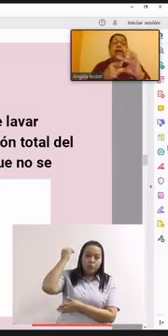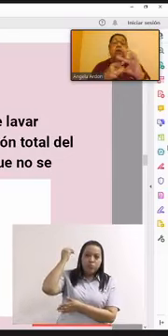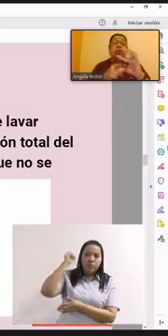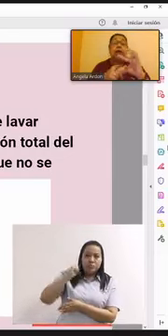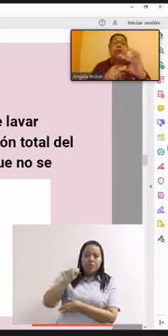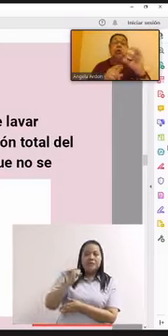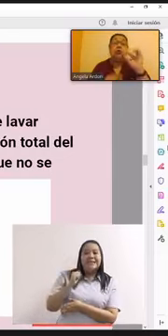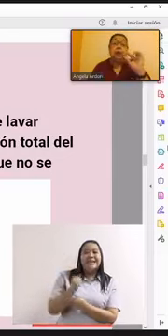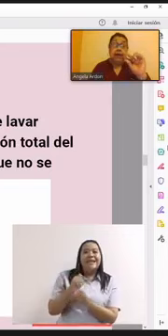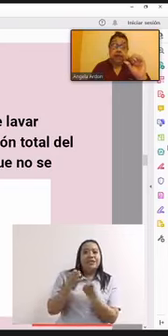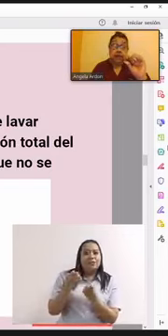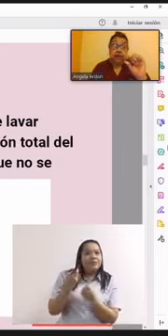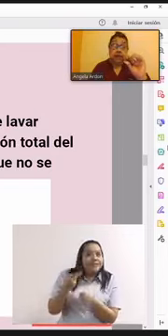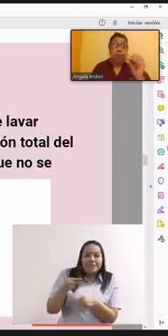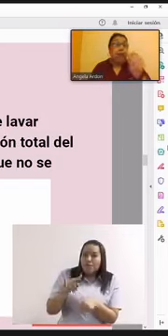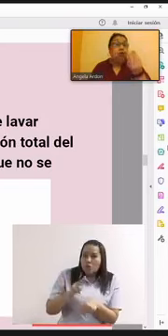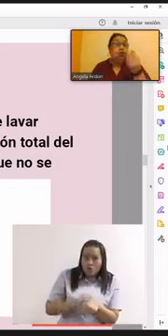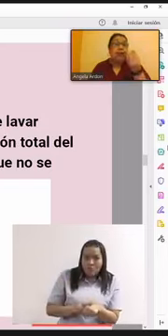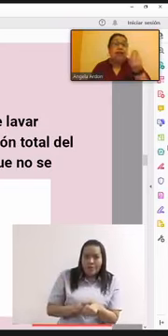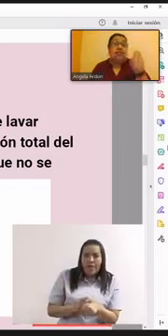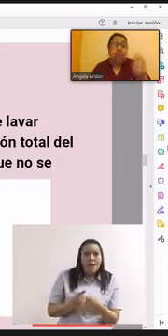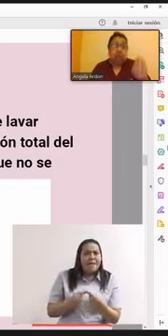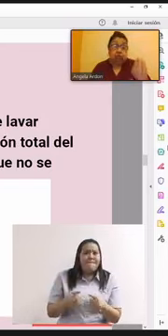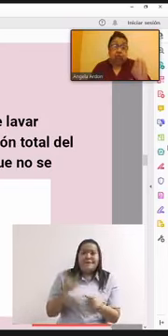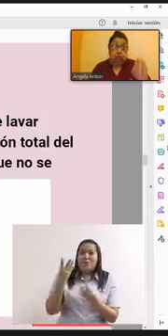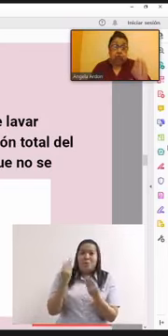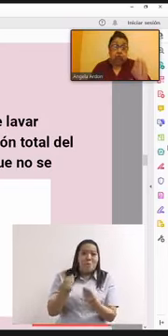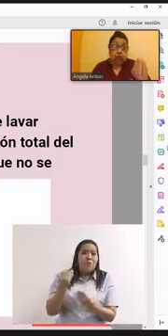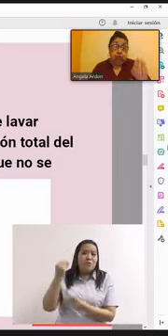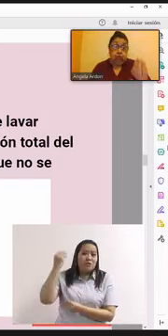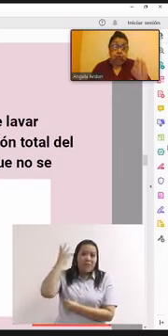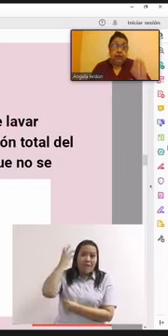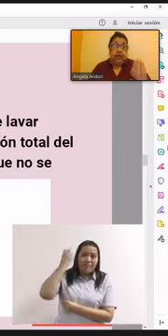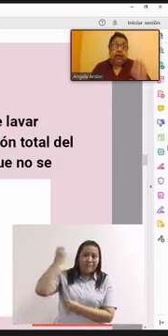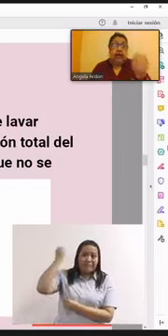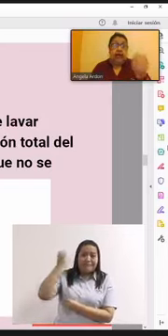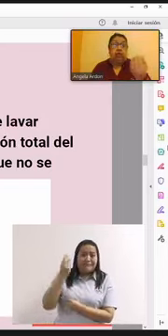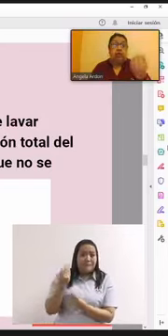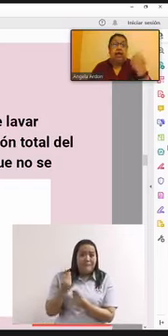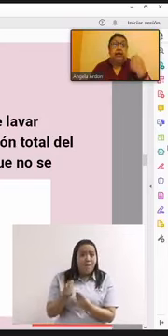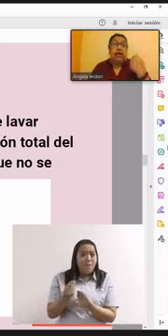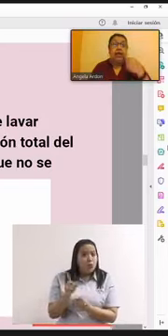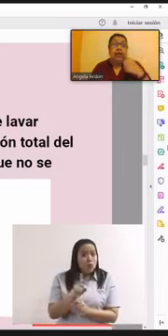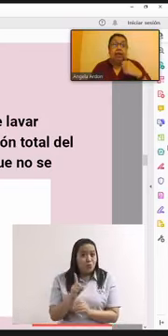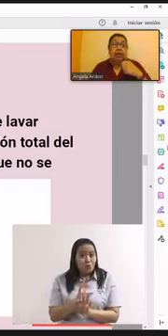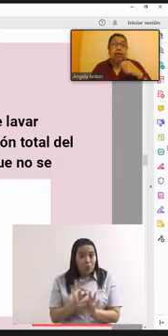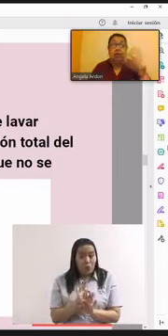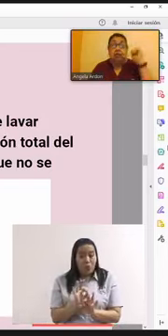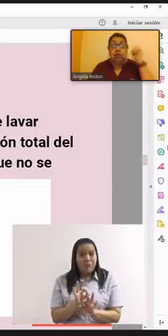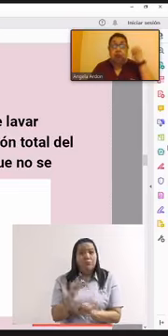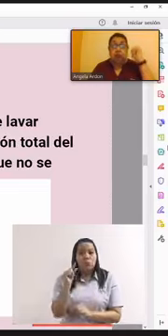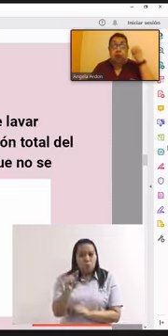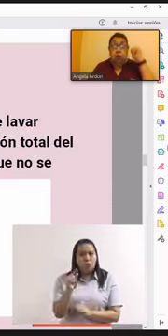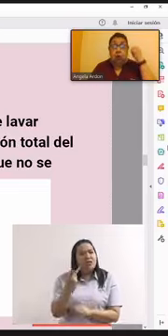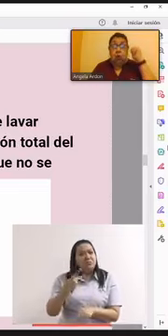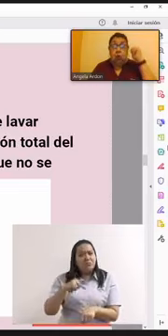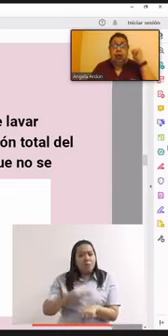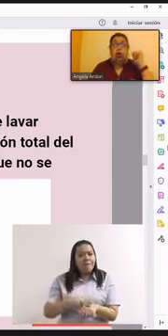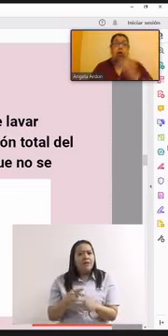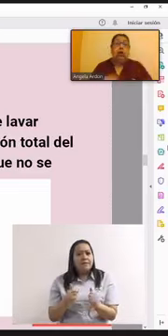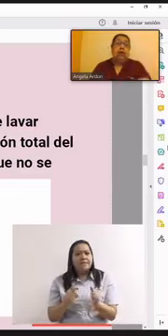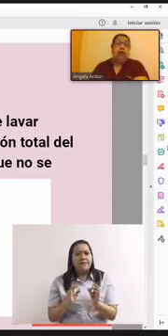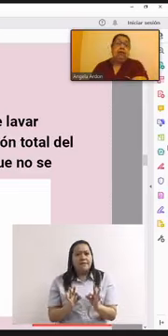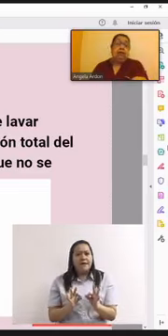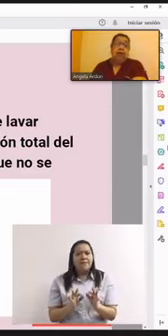El cerumen es normal, pero no en exceso, ¿verdad? Entonces, ¿qué es lo que hacemos nosotros